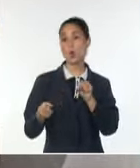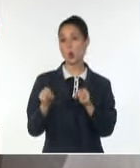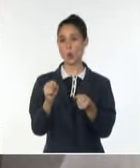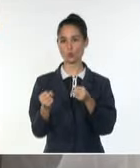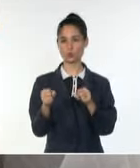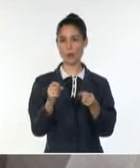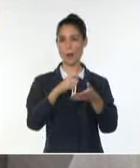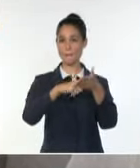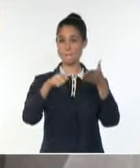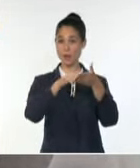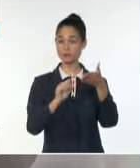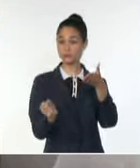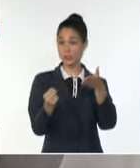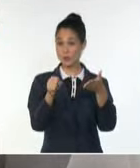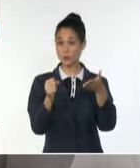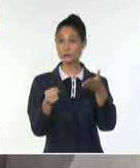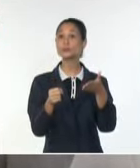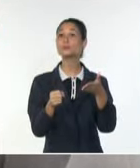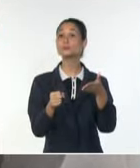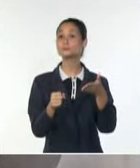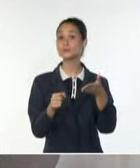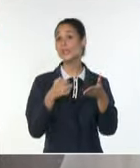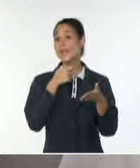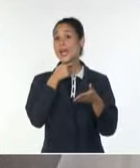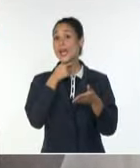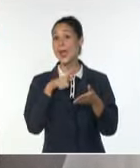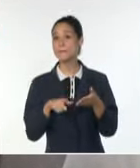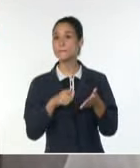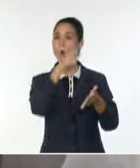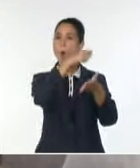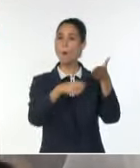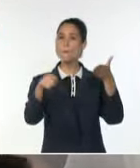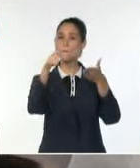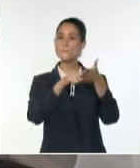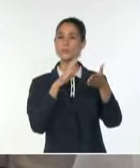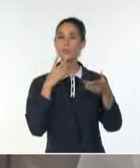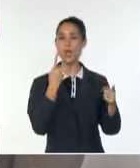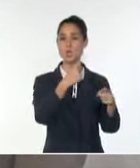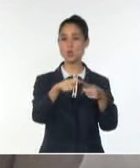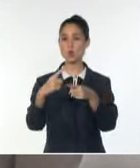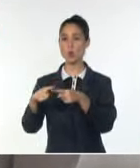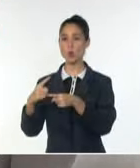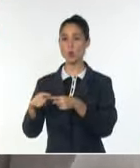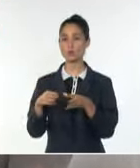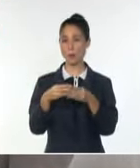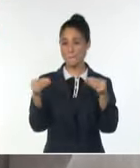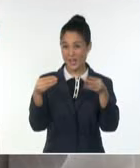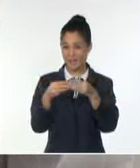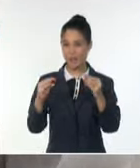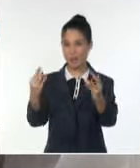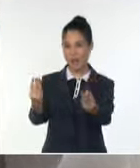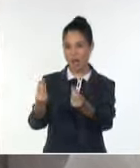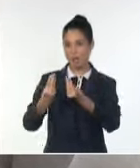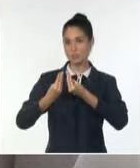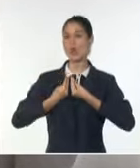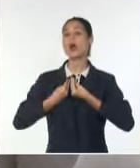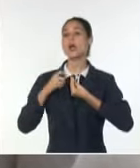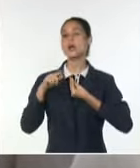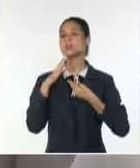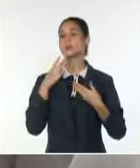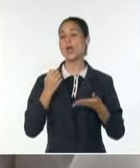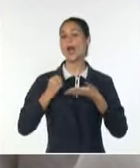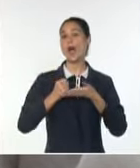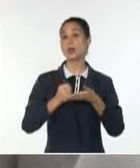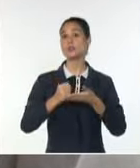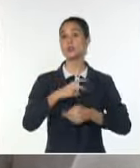aquí fabricarlo aquí eh importando la materia prima ahorra un gran por cento de divisa del país si tenemos en cuenta